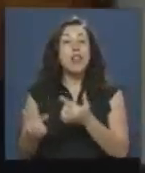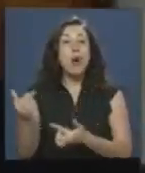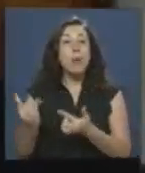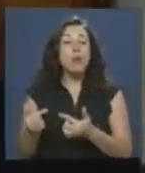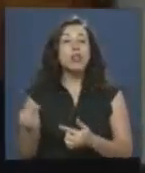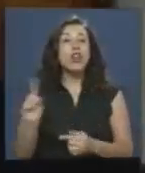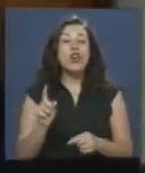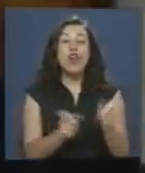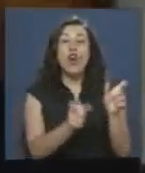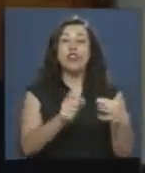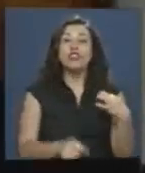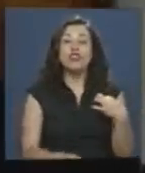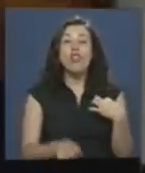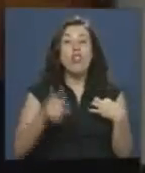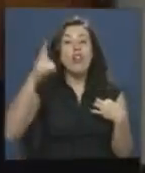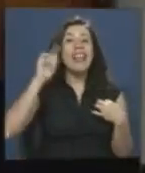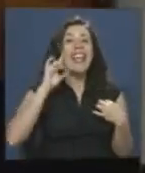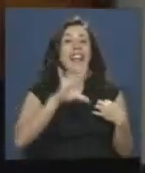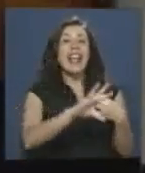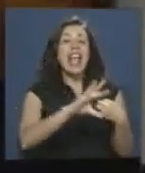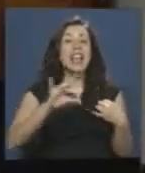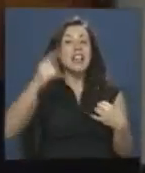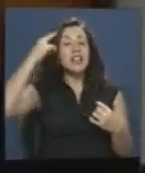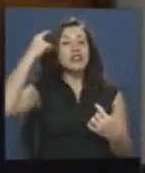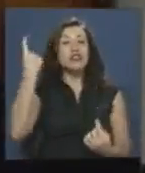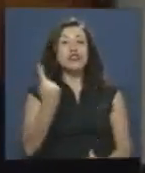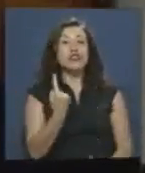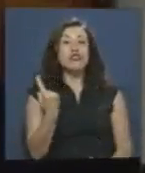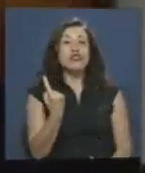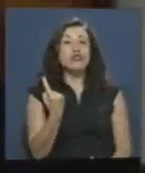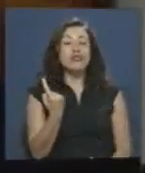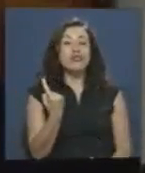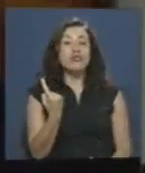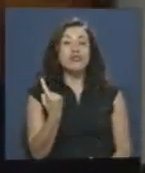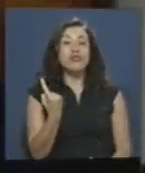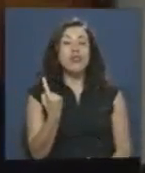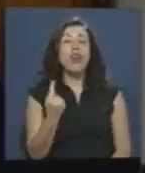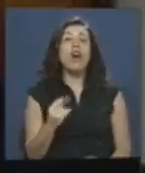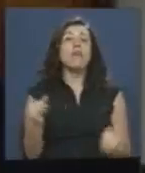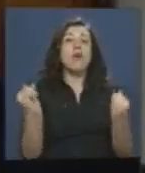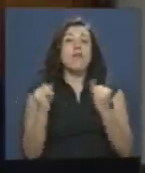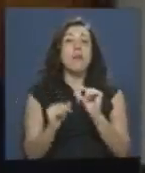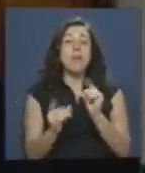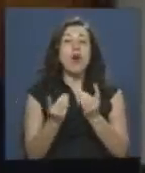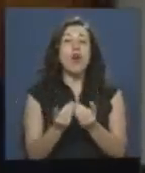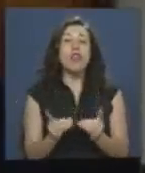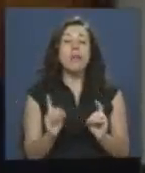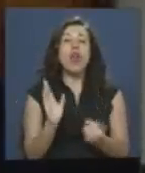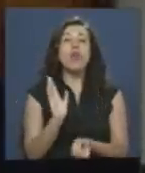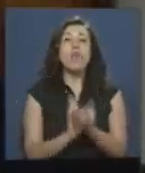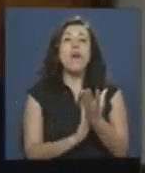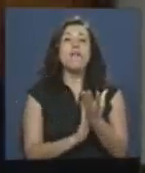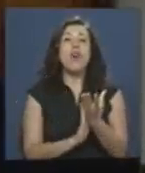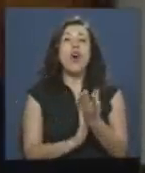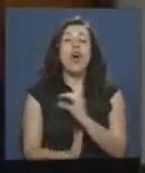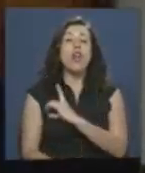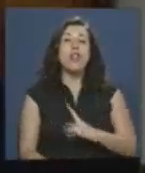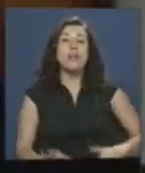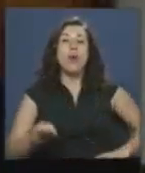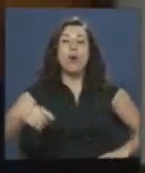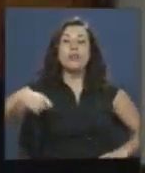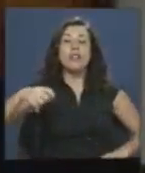los electores quienes designan unilateralmente y por medios poco democráticos al nuevo diputado o senador